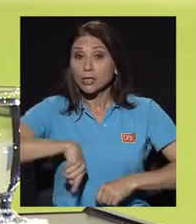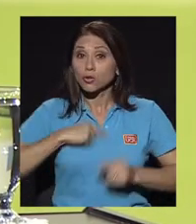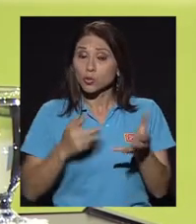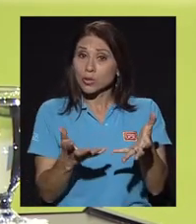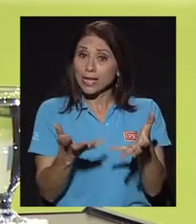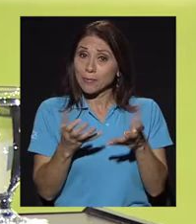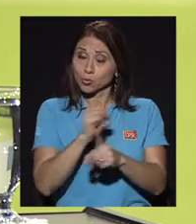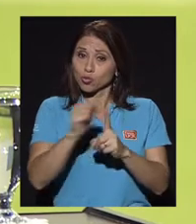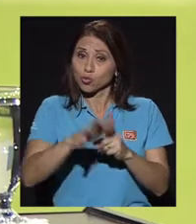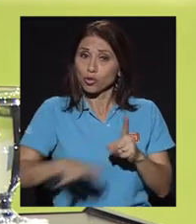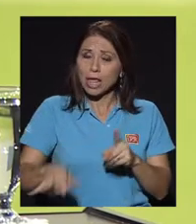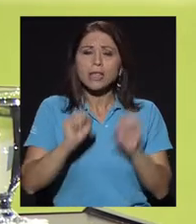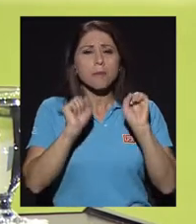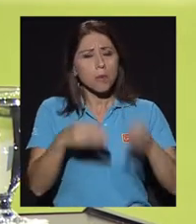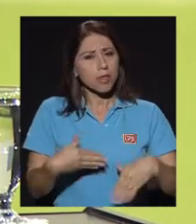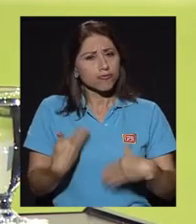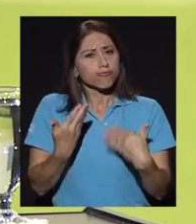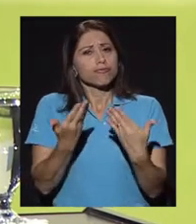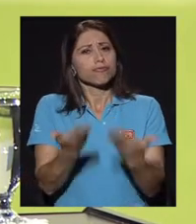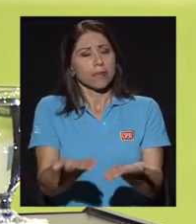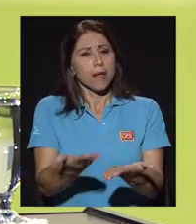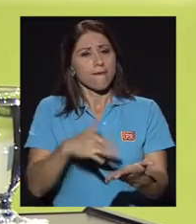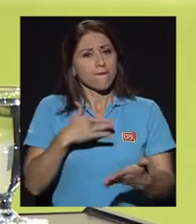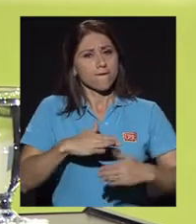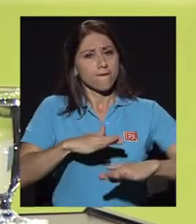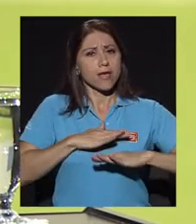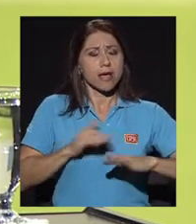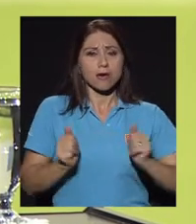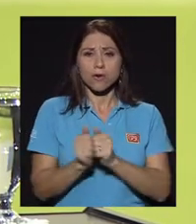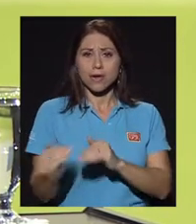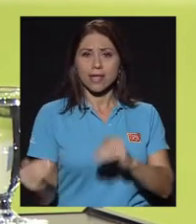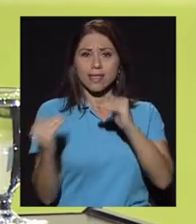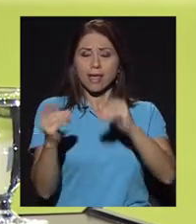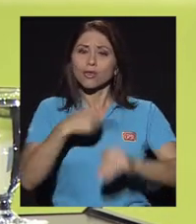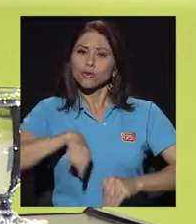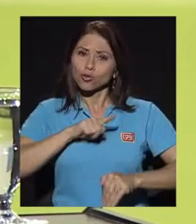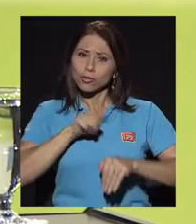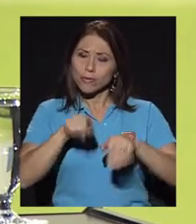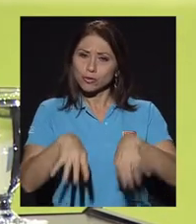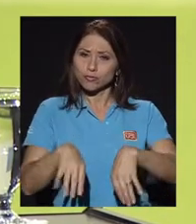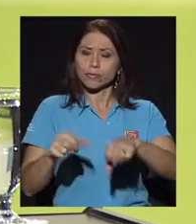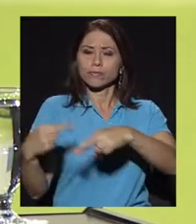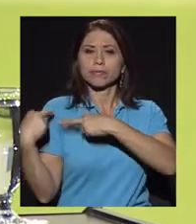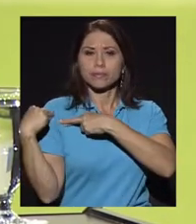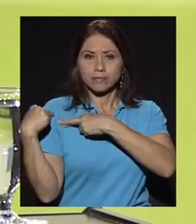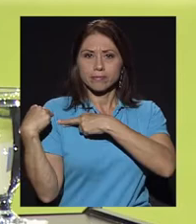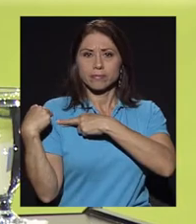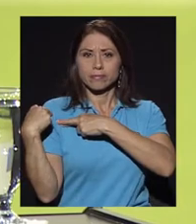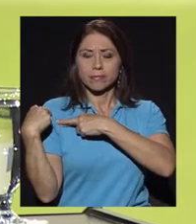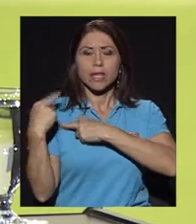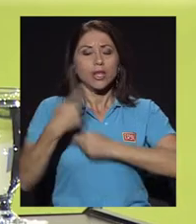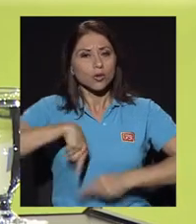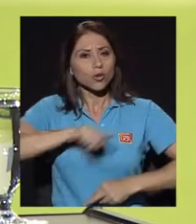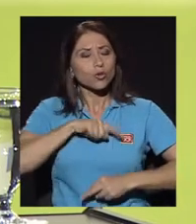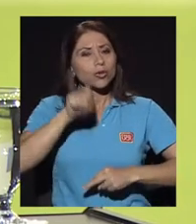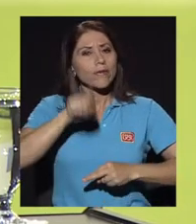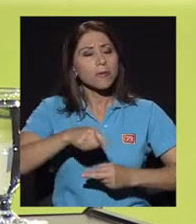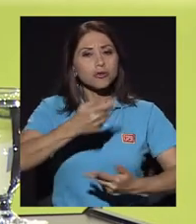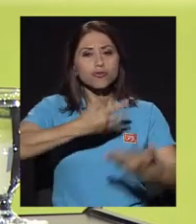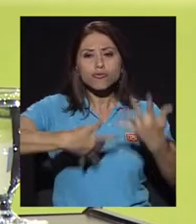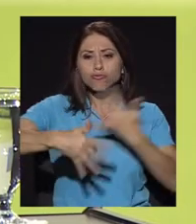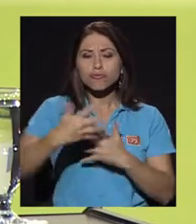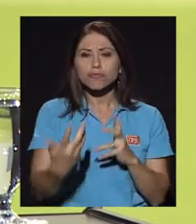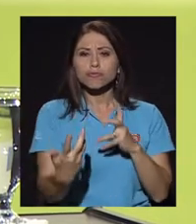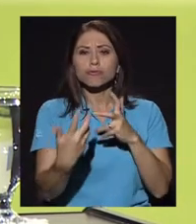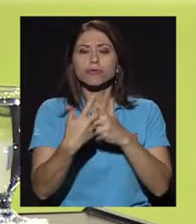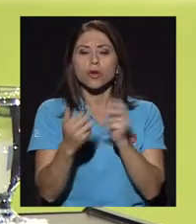Si aspiramos a una sociedad capaz de ofrecer bienestar con equidad, debemos asumir la cuota de responsabilidad que nos corresponde y vivir en